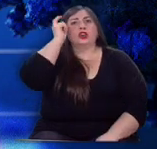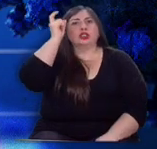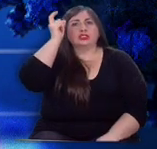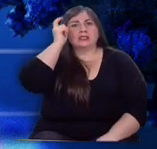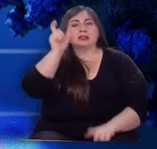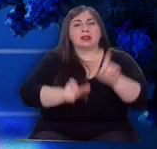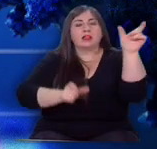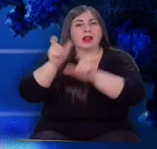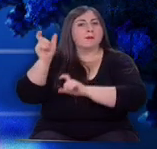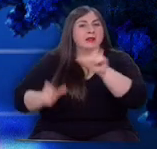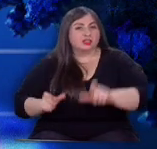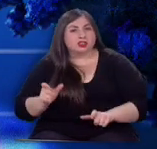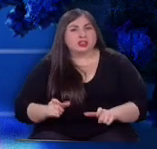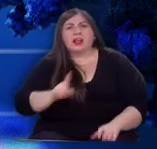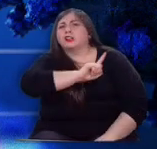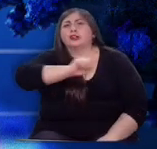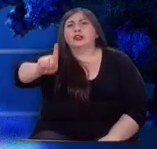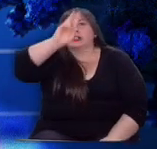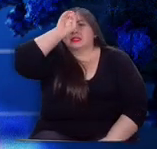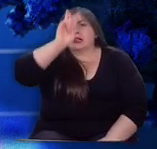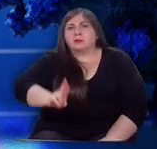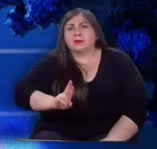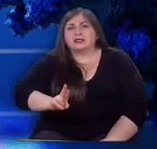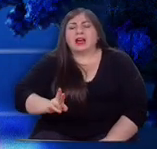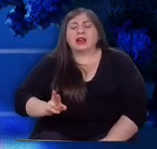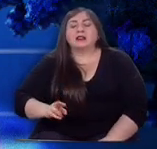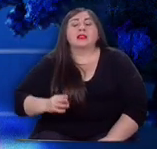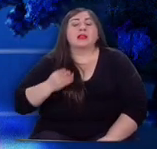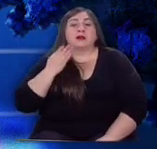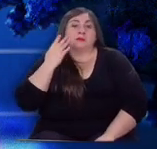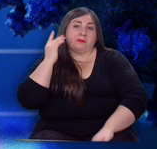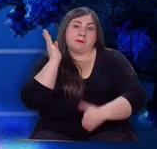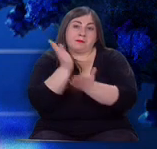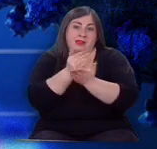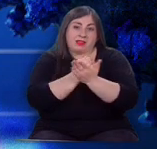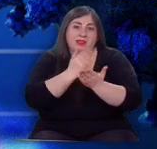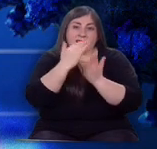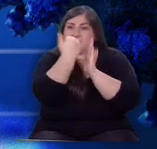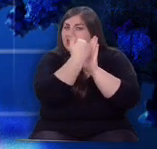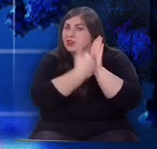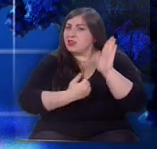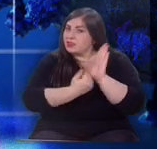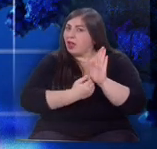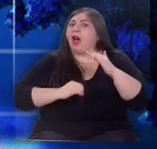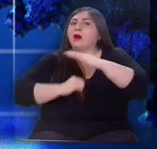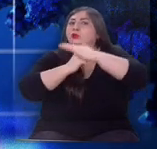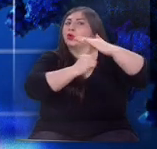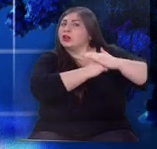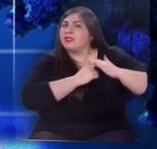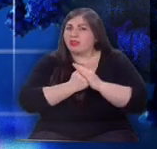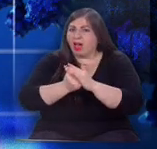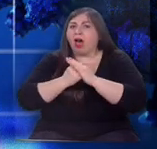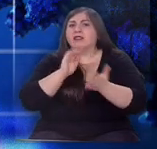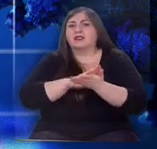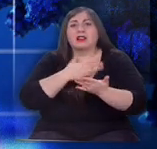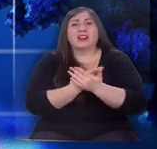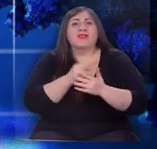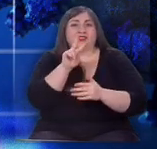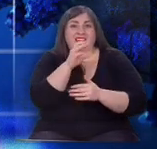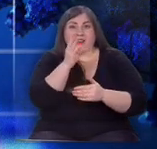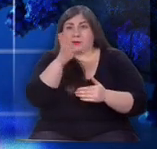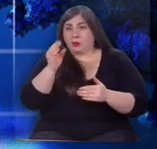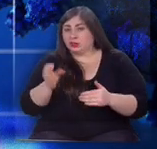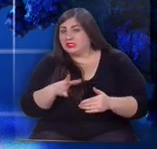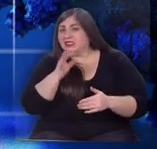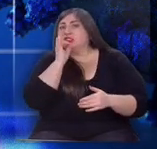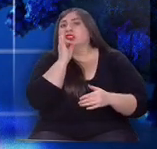la población, el no respetar probablemente las medidas que ha impuesto la autoridad sanitaria. 20% de los alcaldes señalan que ese es el principal problema. Y van